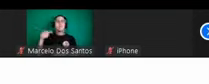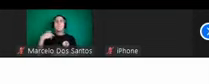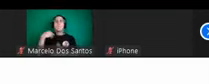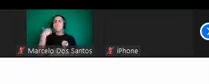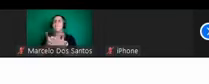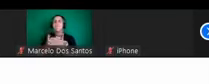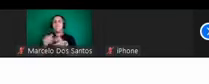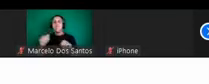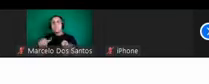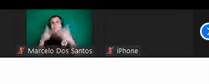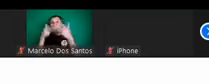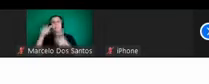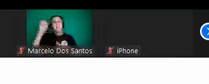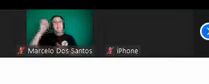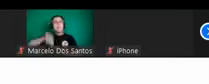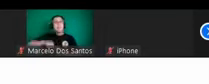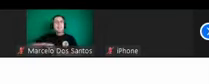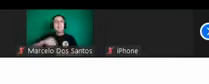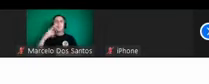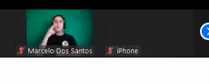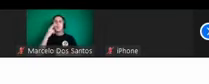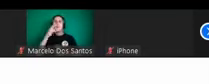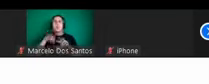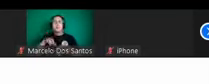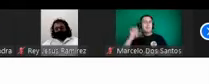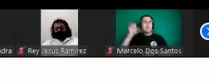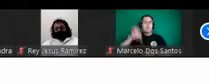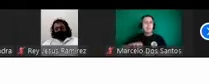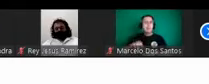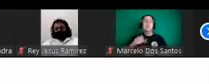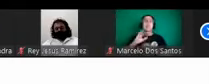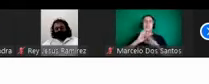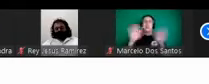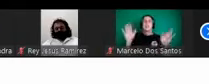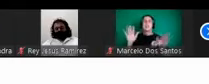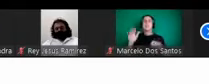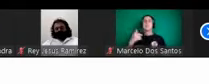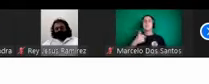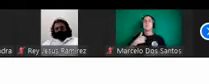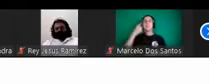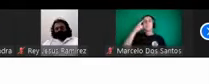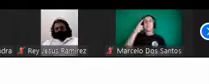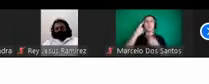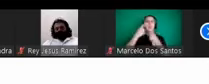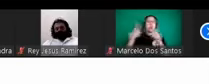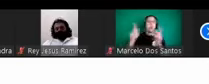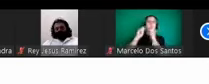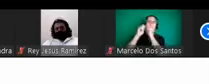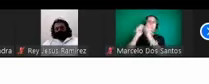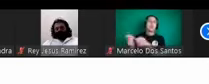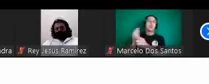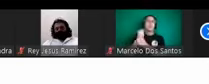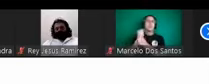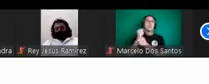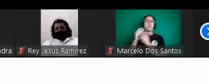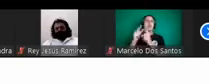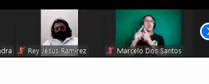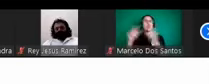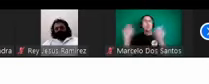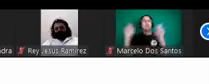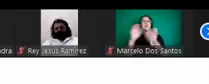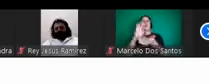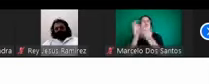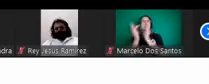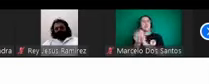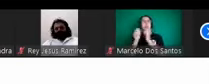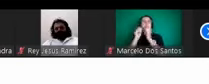normativas, la resolución, daba la opción a la institución de reasignar funciones de tal manera a poder salvaguardar